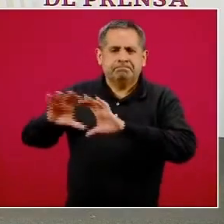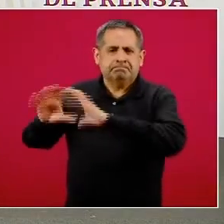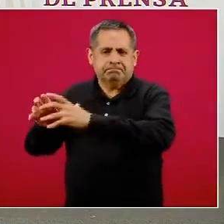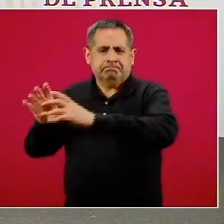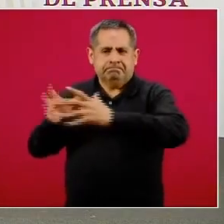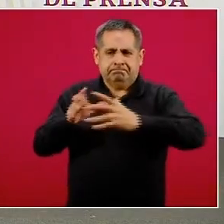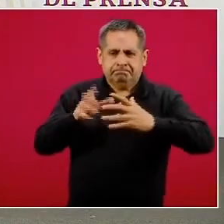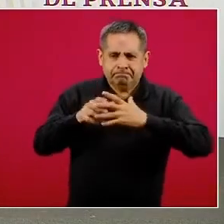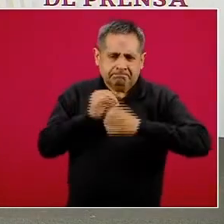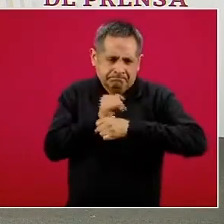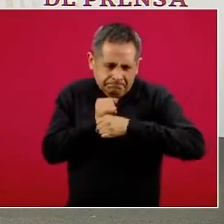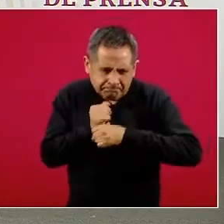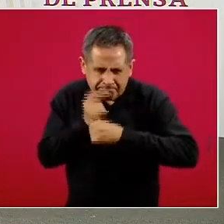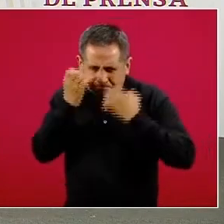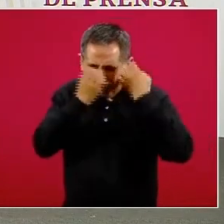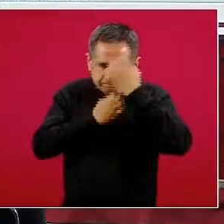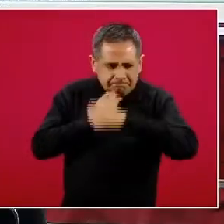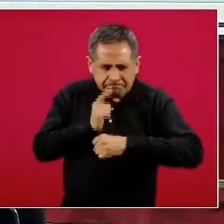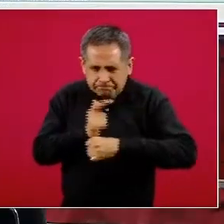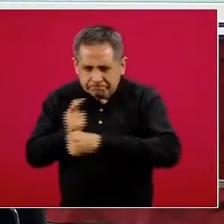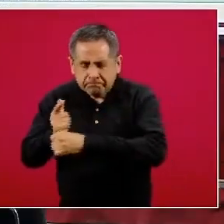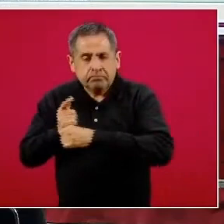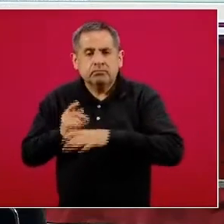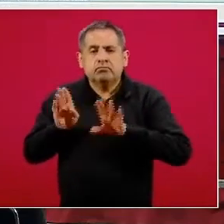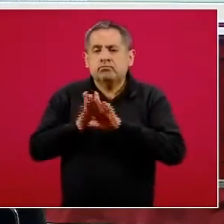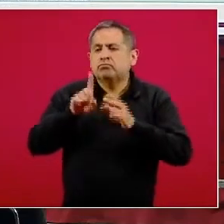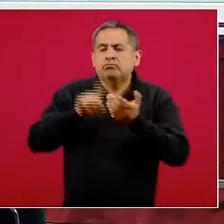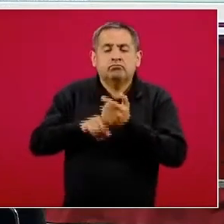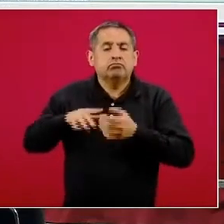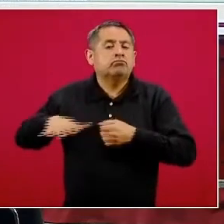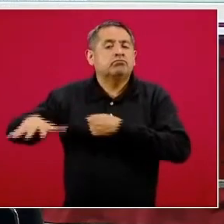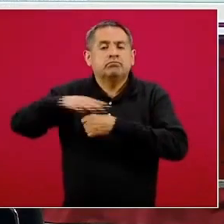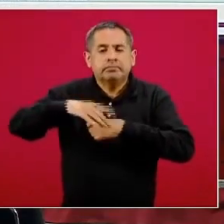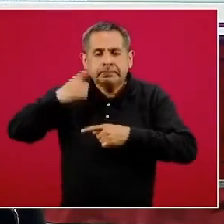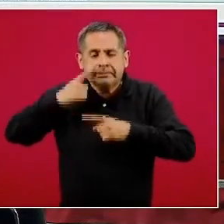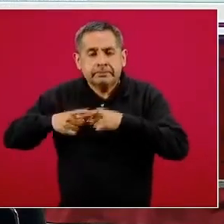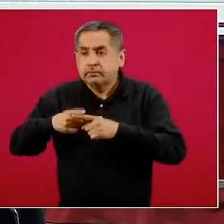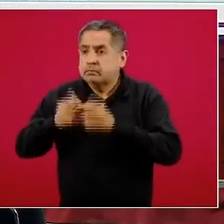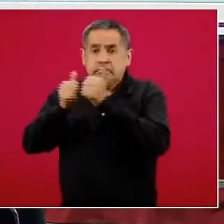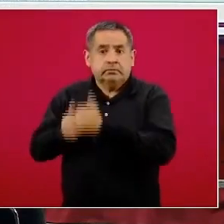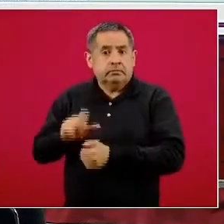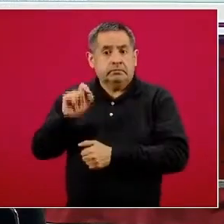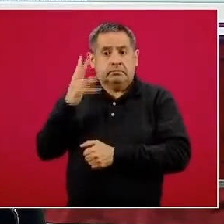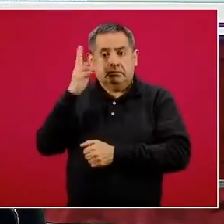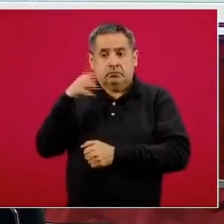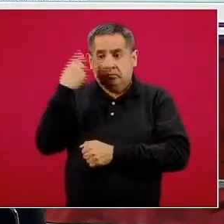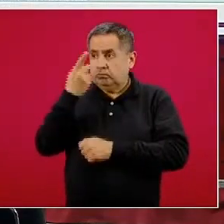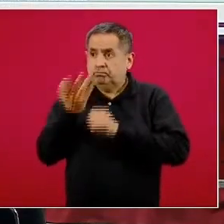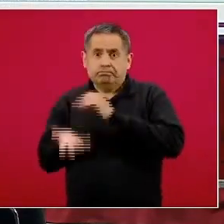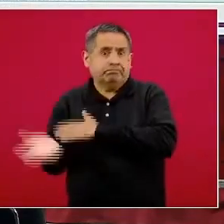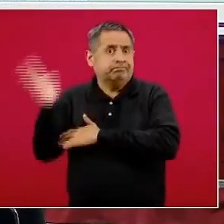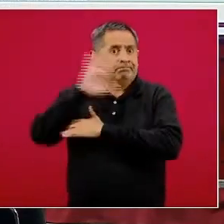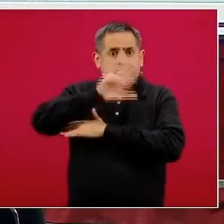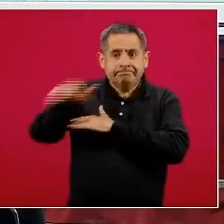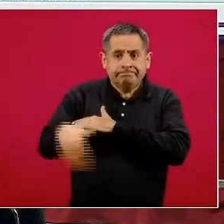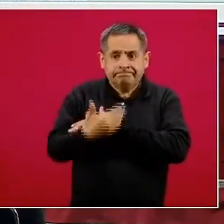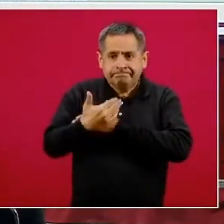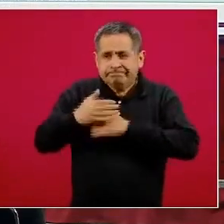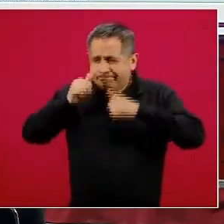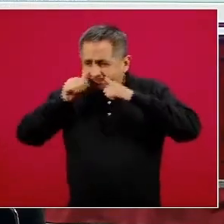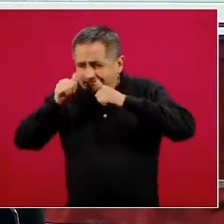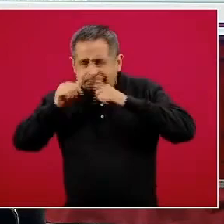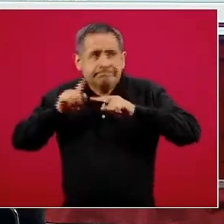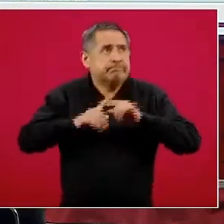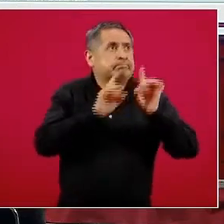dedican a hacer monitoreo, en específico pues un área que funciona de manera permanente y que está realizando el monitoreo de todos